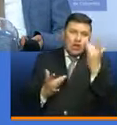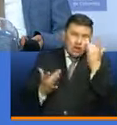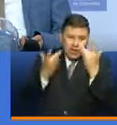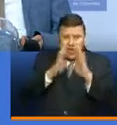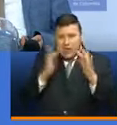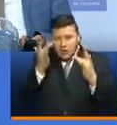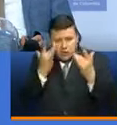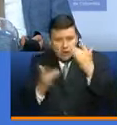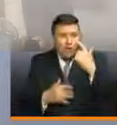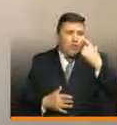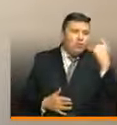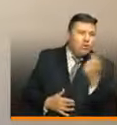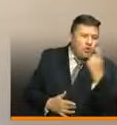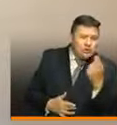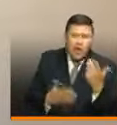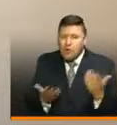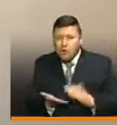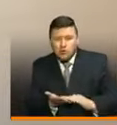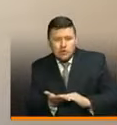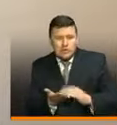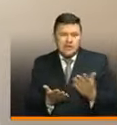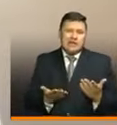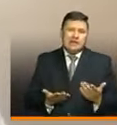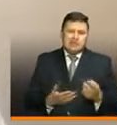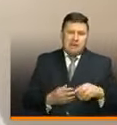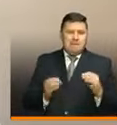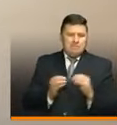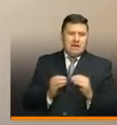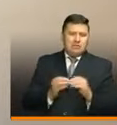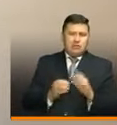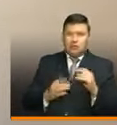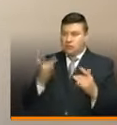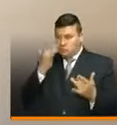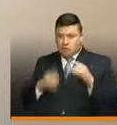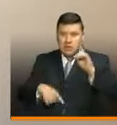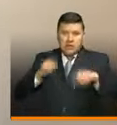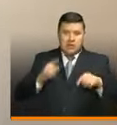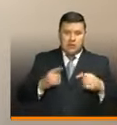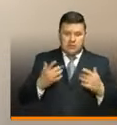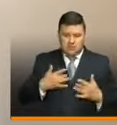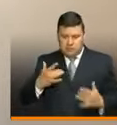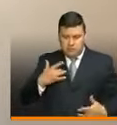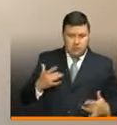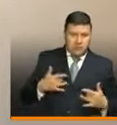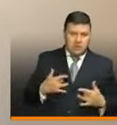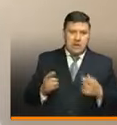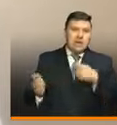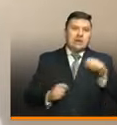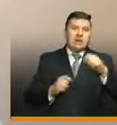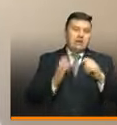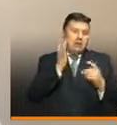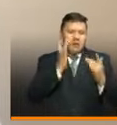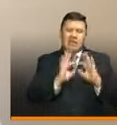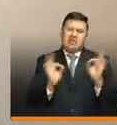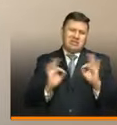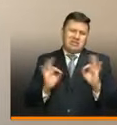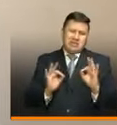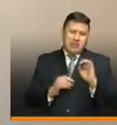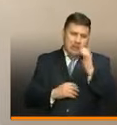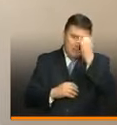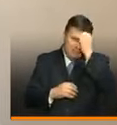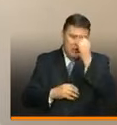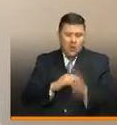cara, buscar efectivamente que de alguna forma no se toquen algunas superficies y luego se lleven a la cara. Todos esos principios